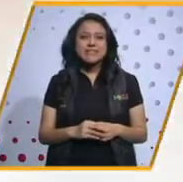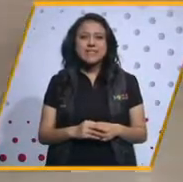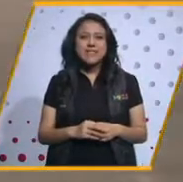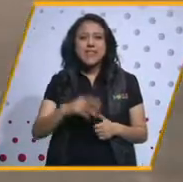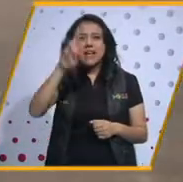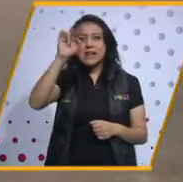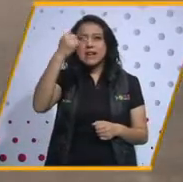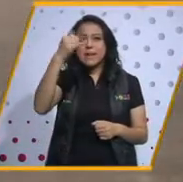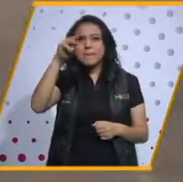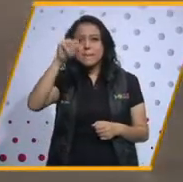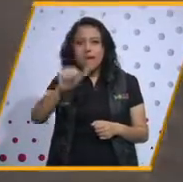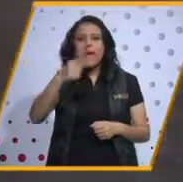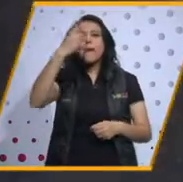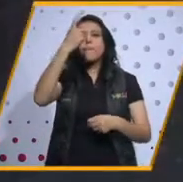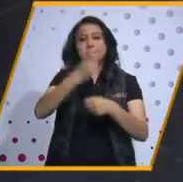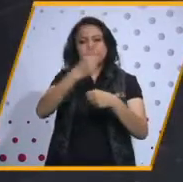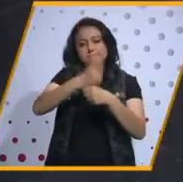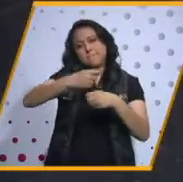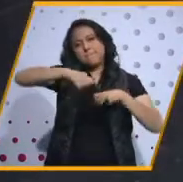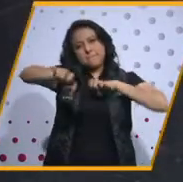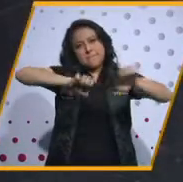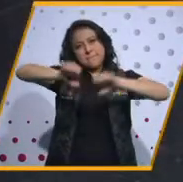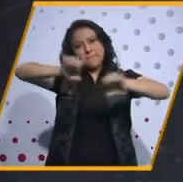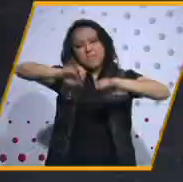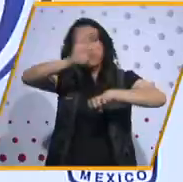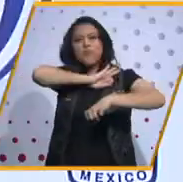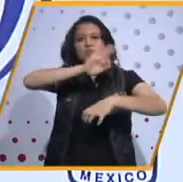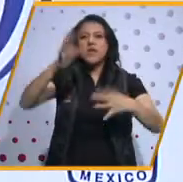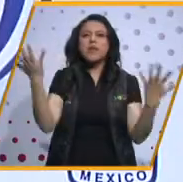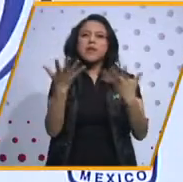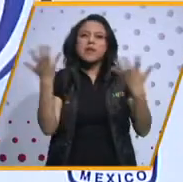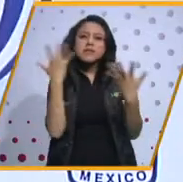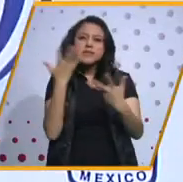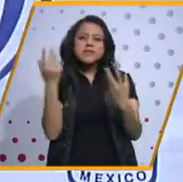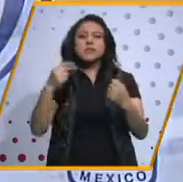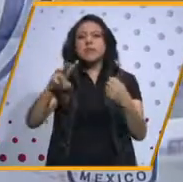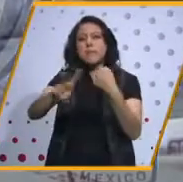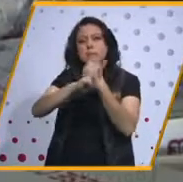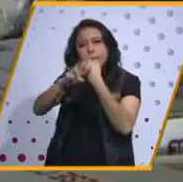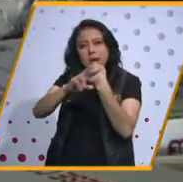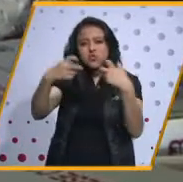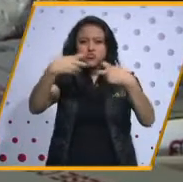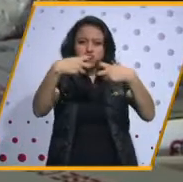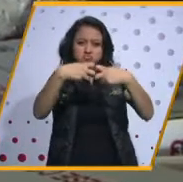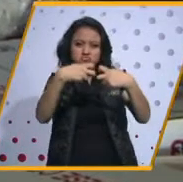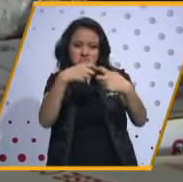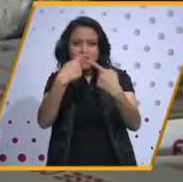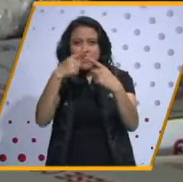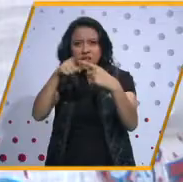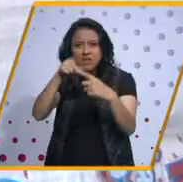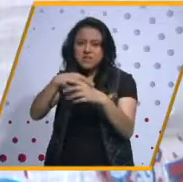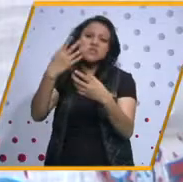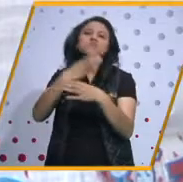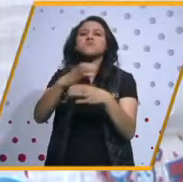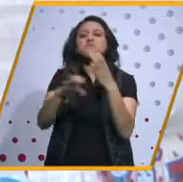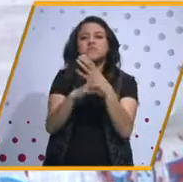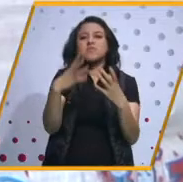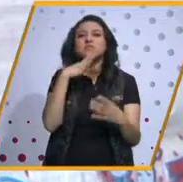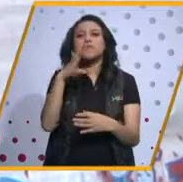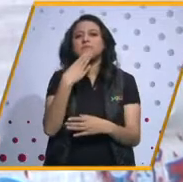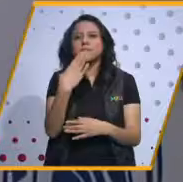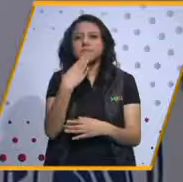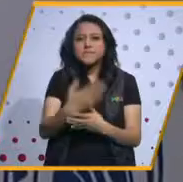Reyma es una de las principales empresas que se dedica a la fabricación y distribución de desechables y bolsas. Y gracias a su donativo de